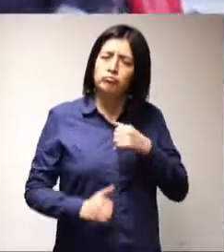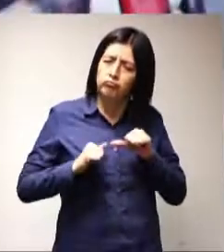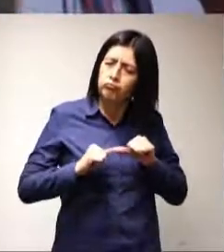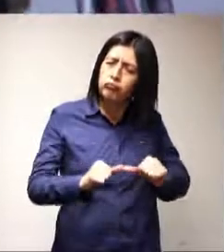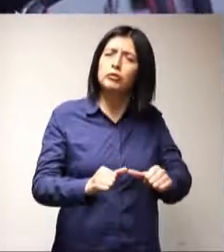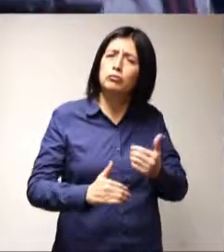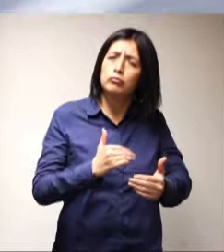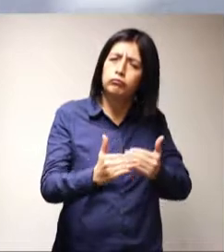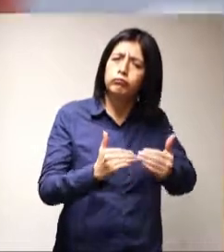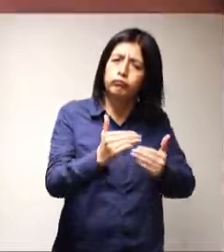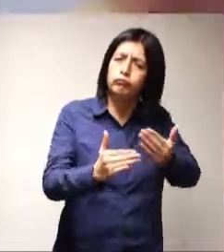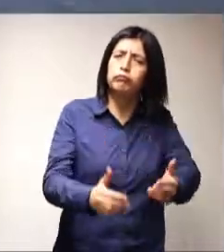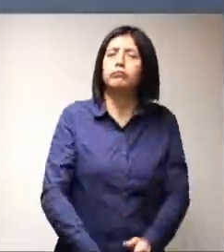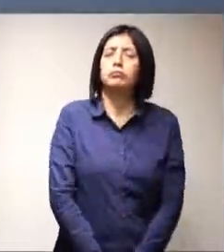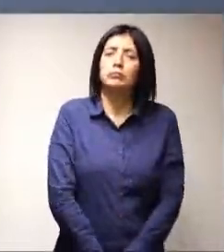sigo avanzando.